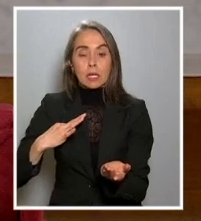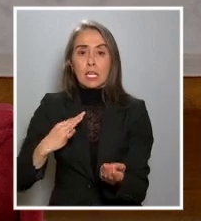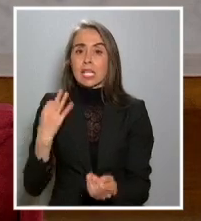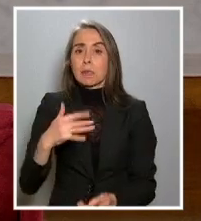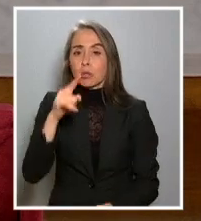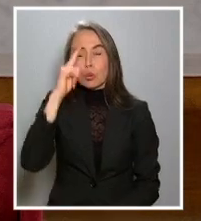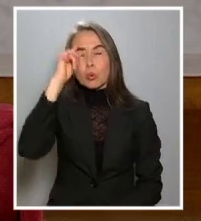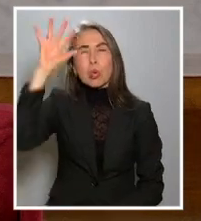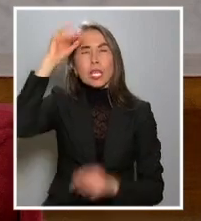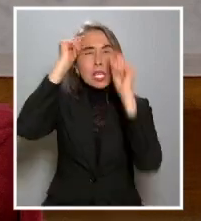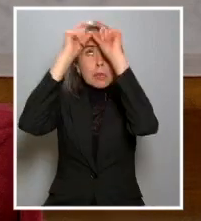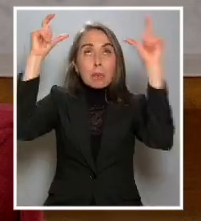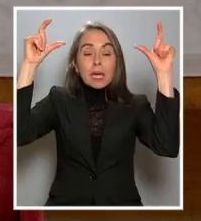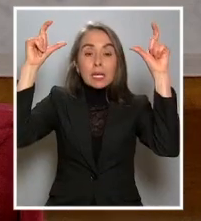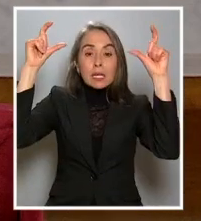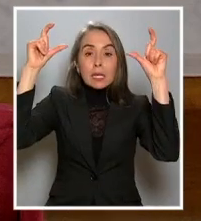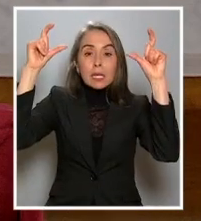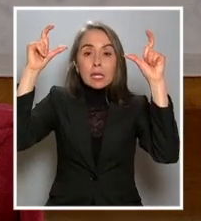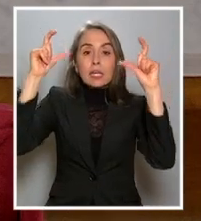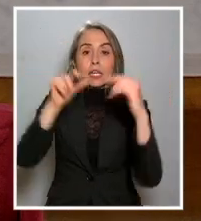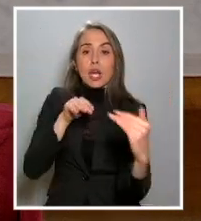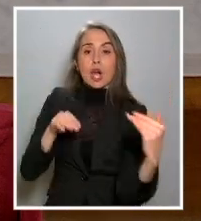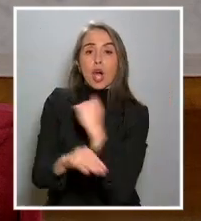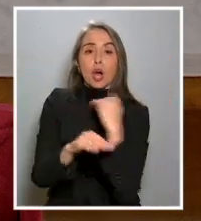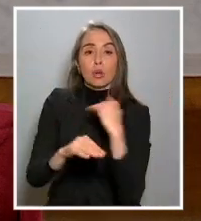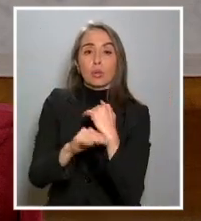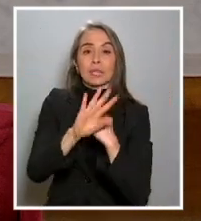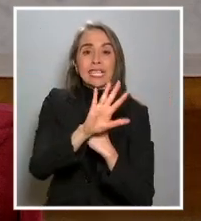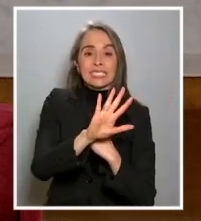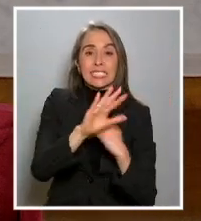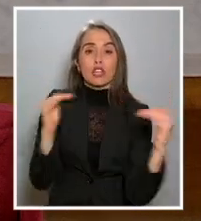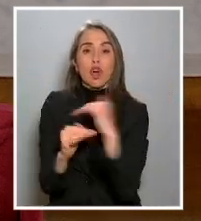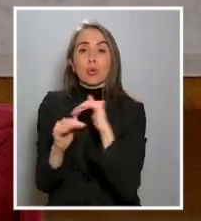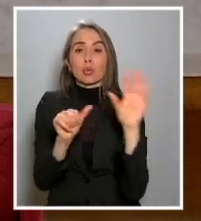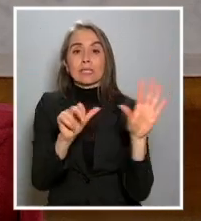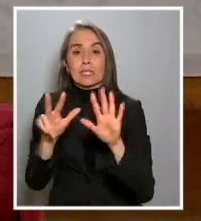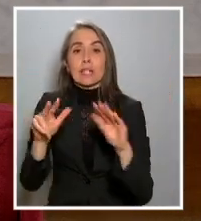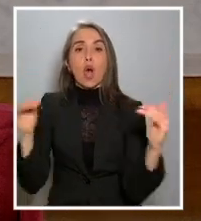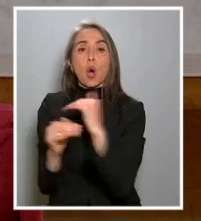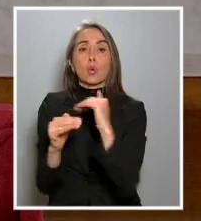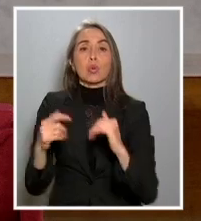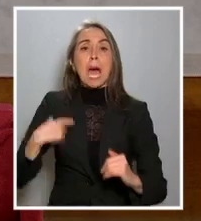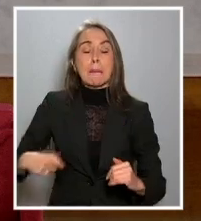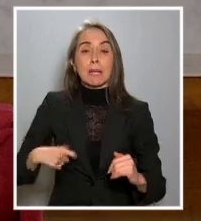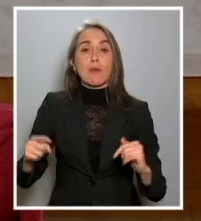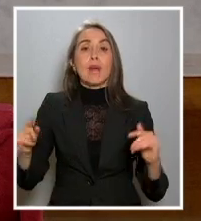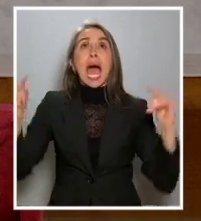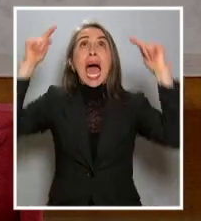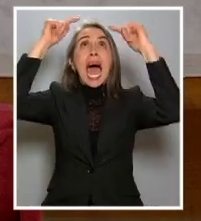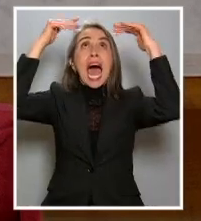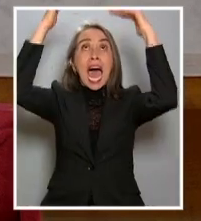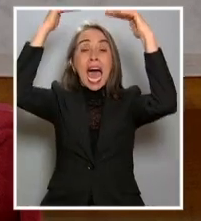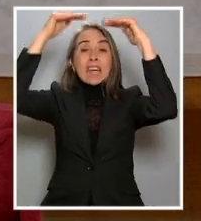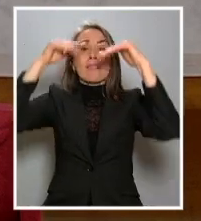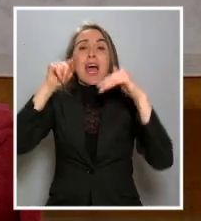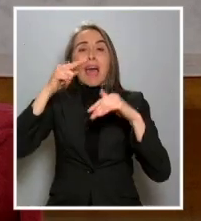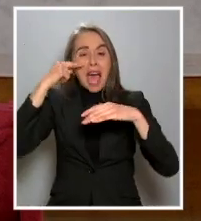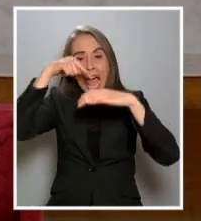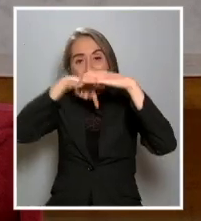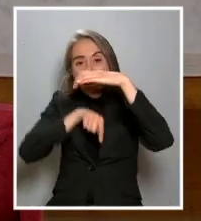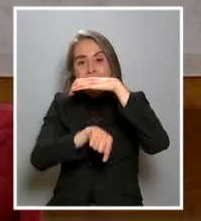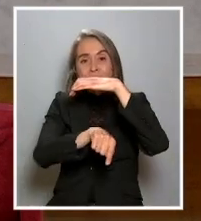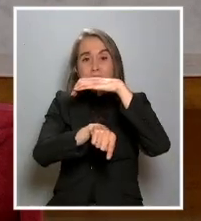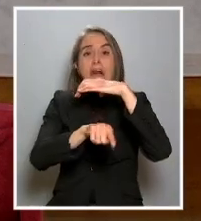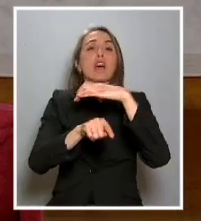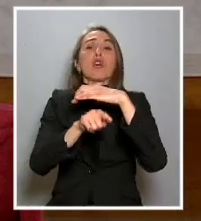importante imaginárselo, van a estar sobre las rutas 5, 68 y Américo Vespucio, para poder cubrir las autopistas